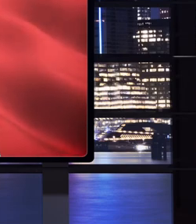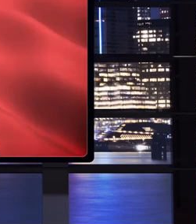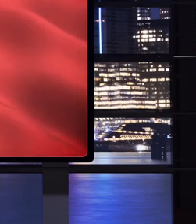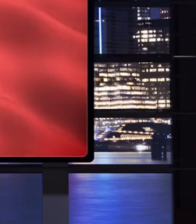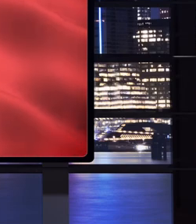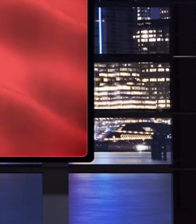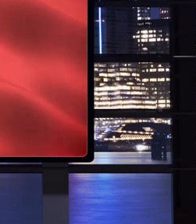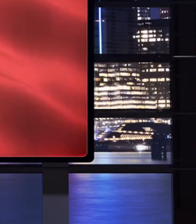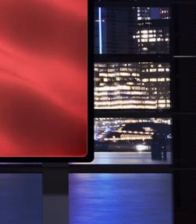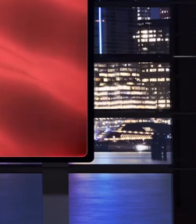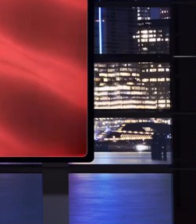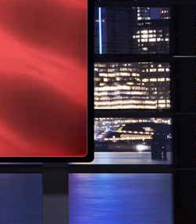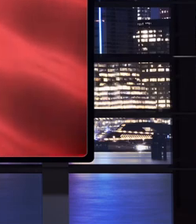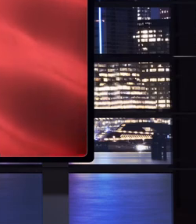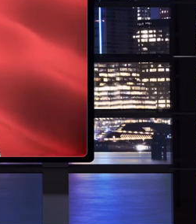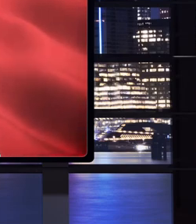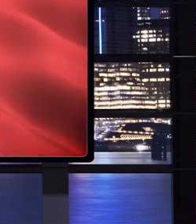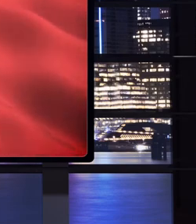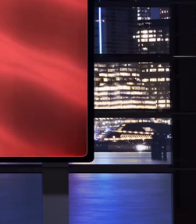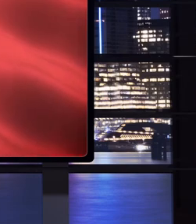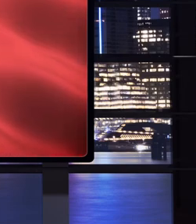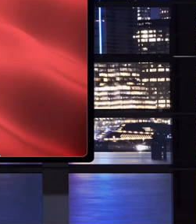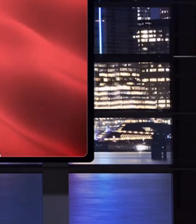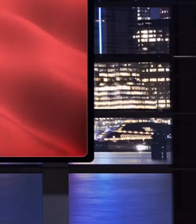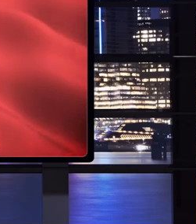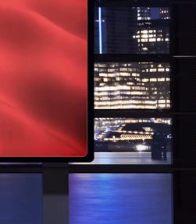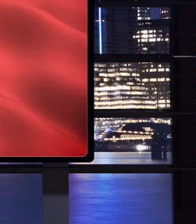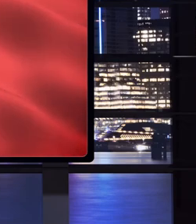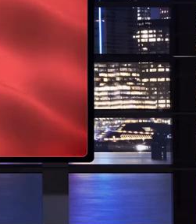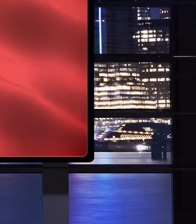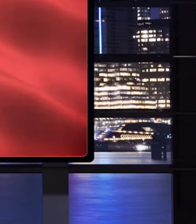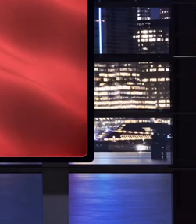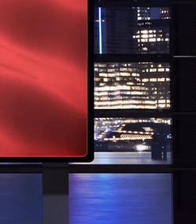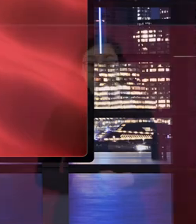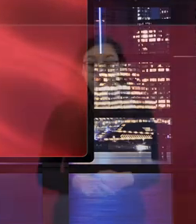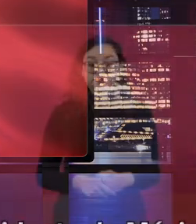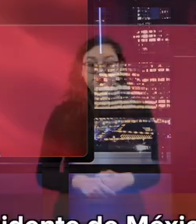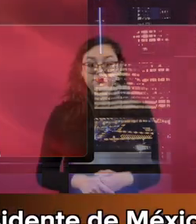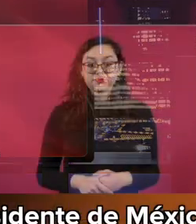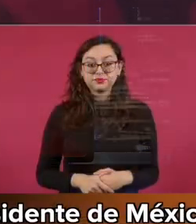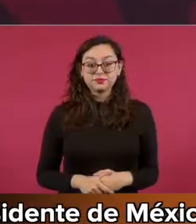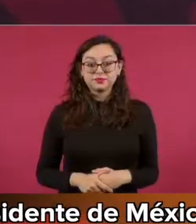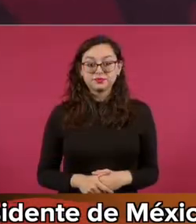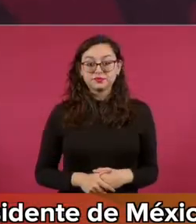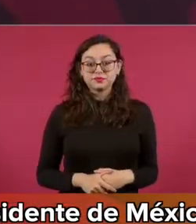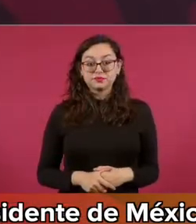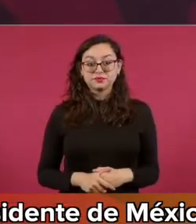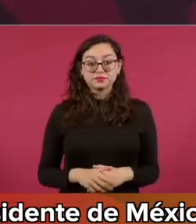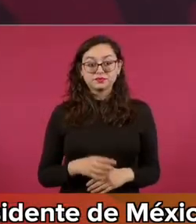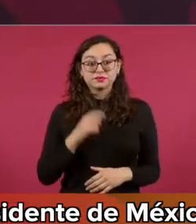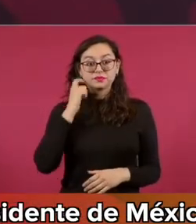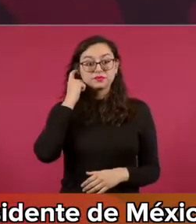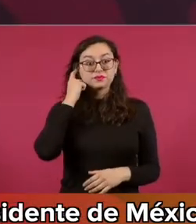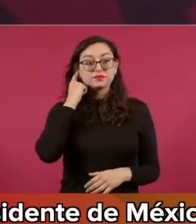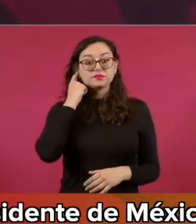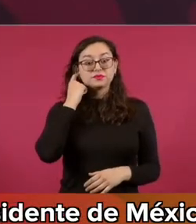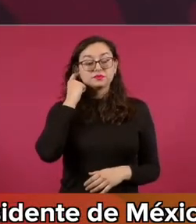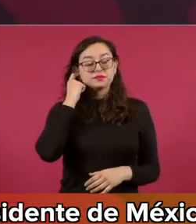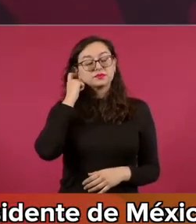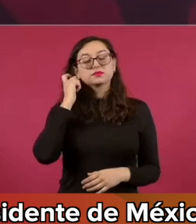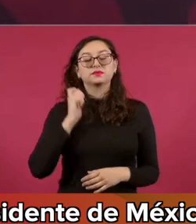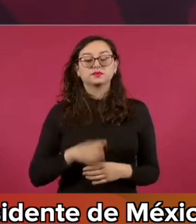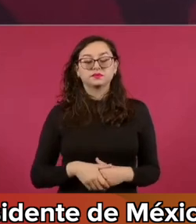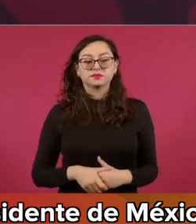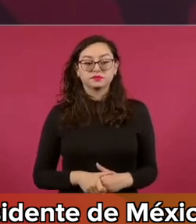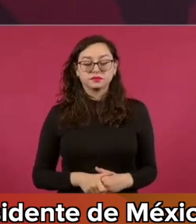presunta liberación de delincuentes, sin pruebas, como acostumbró a hacerlo todo el sexenio, y peor aún sin que nadie se las